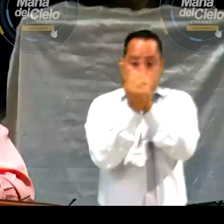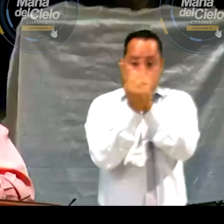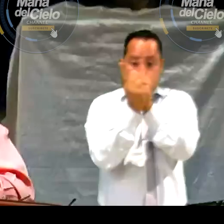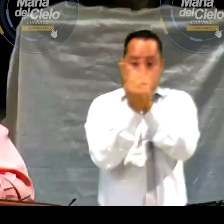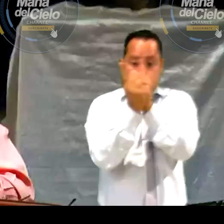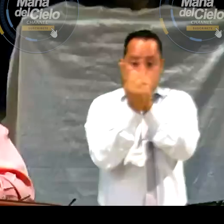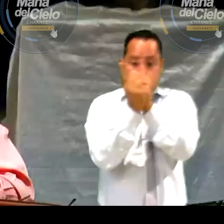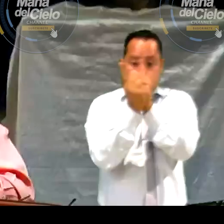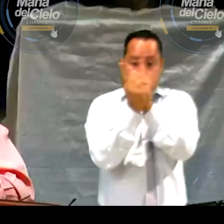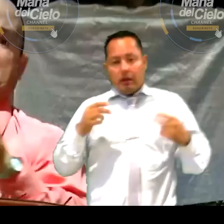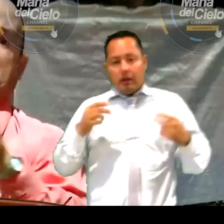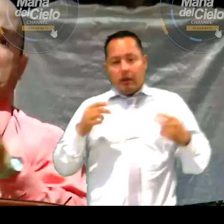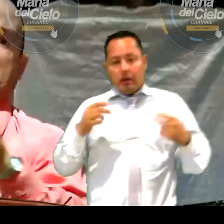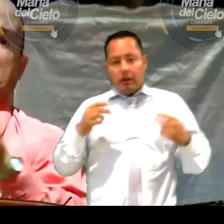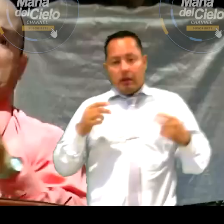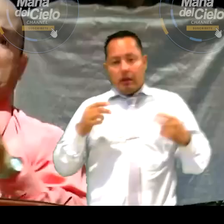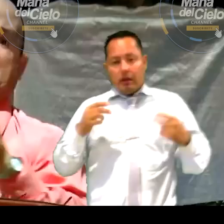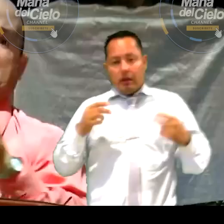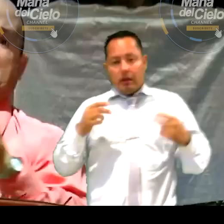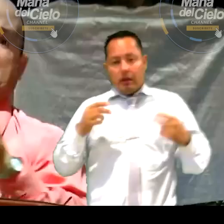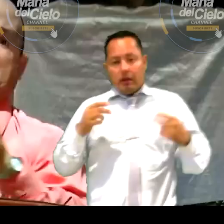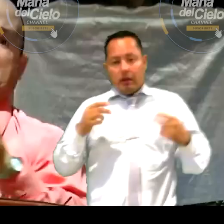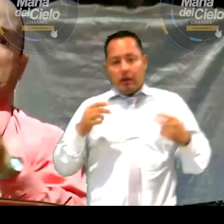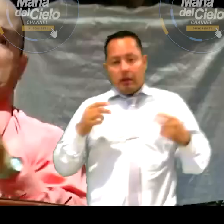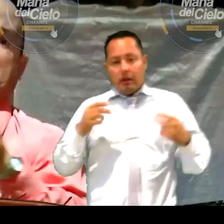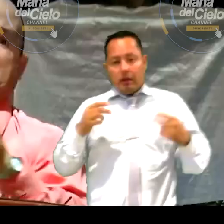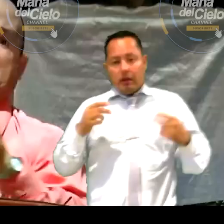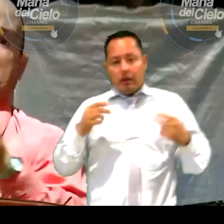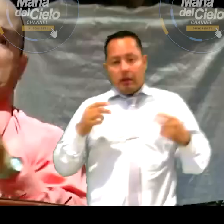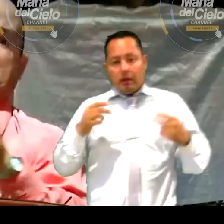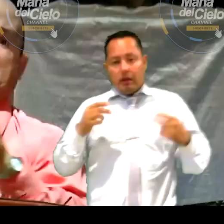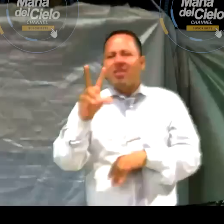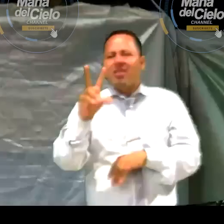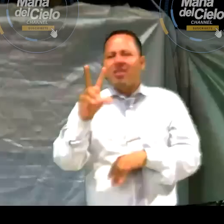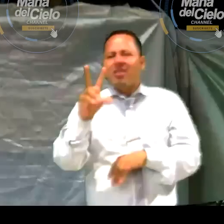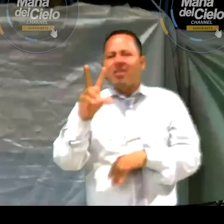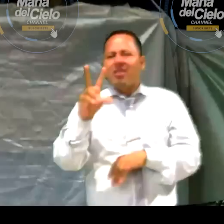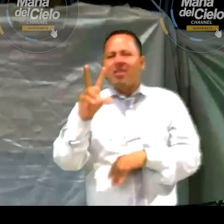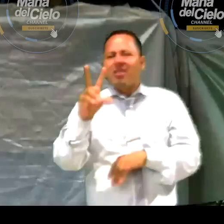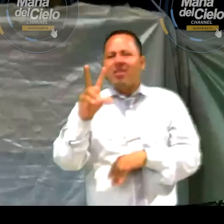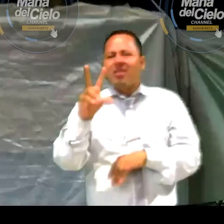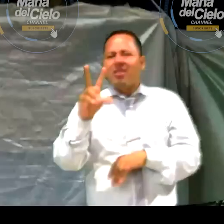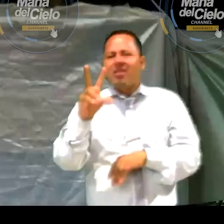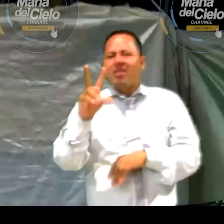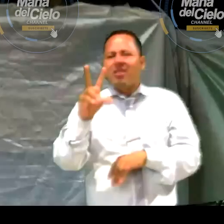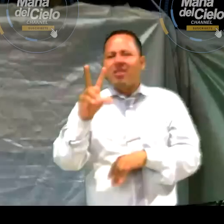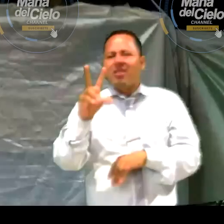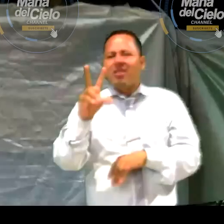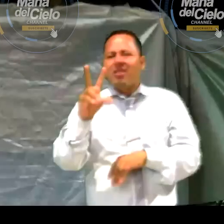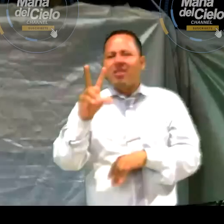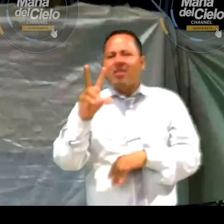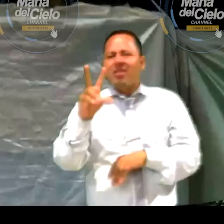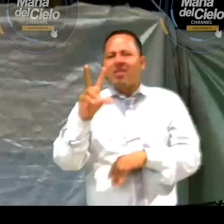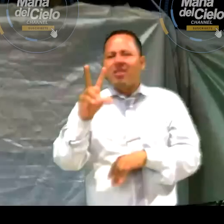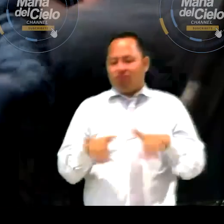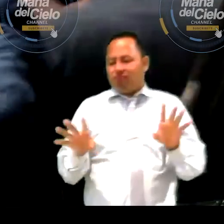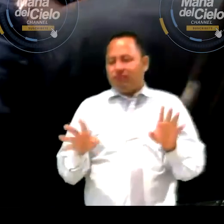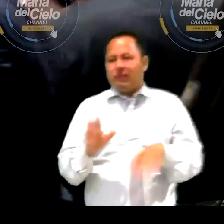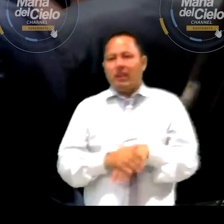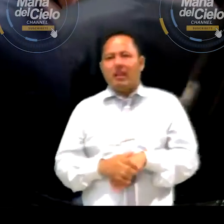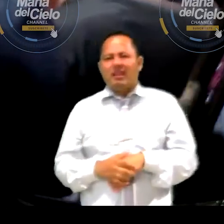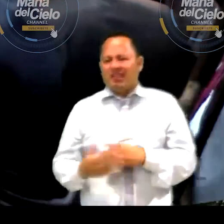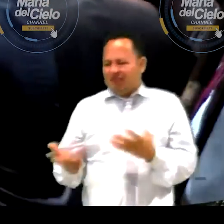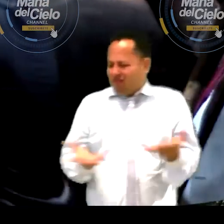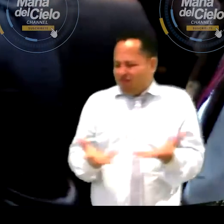No importa lo que hayas vivido, lo que hayas hecho, no importa dónde te has metido, qué cosas has tomado, qué cosas